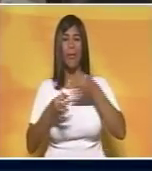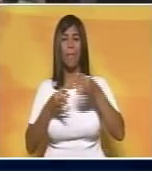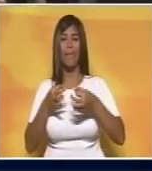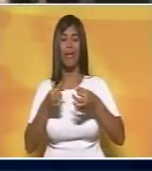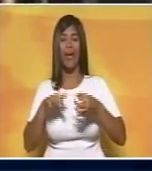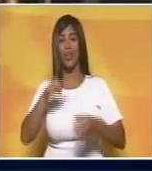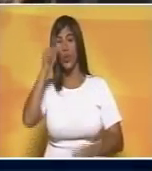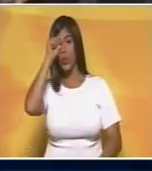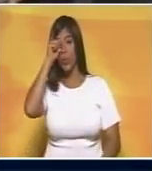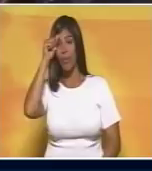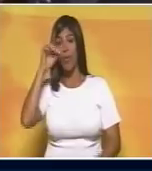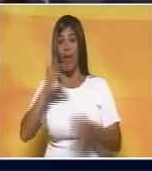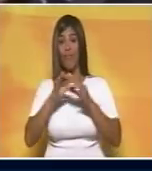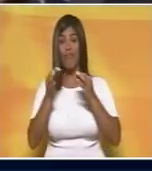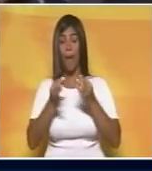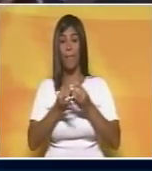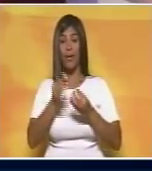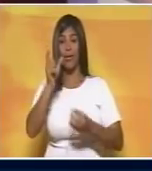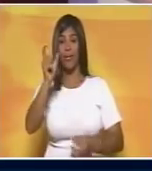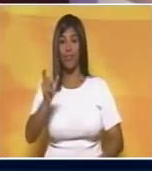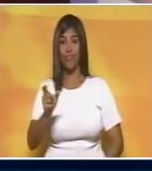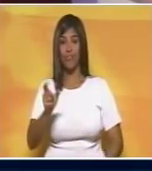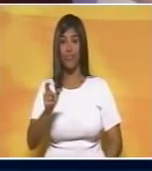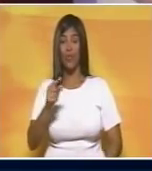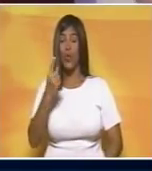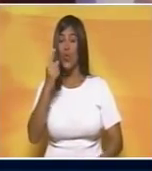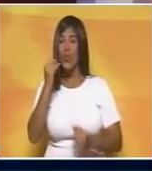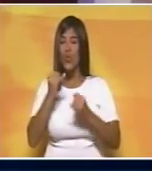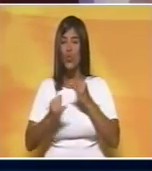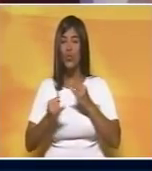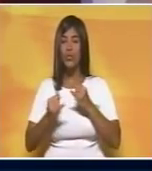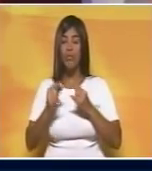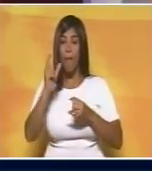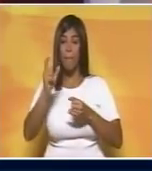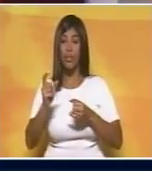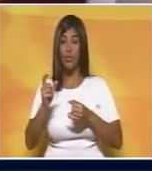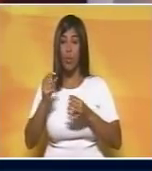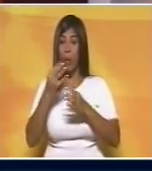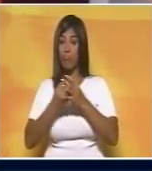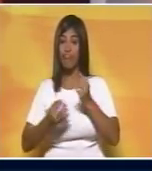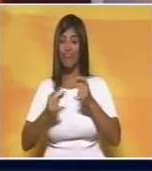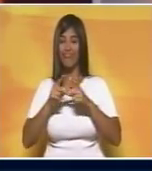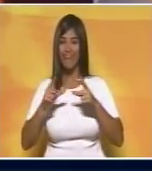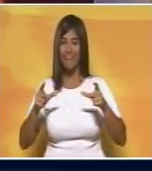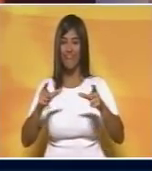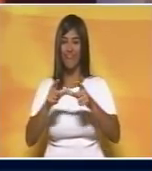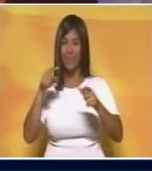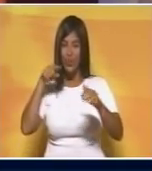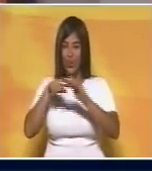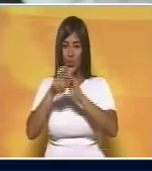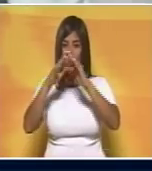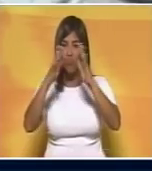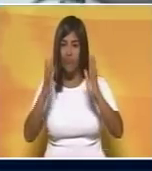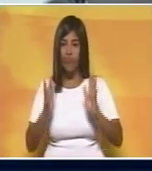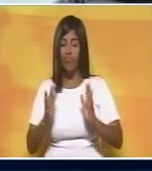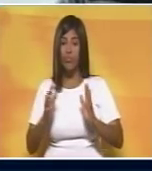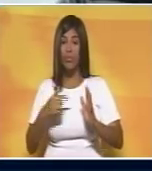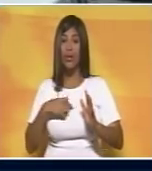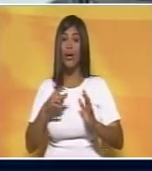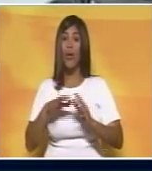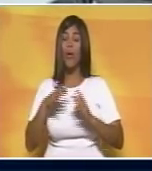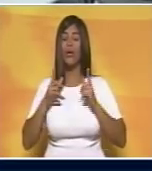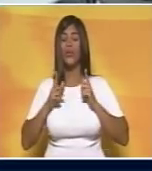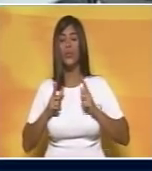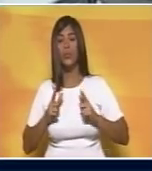este domingo la familia de Salomón Beizaga, el último minero que se encontraba desaparecido en la mina San José de Tocopilla. Por un lado, el